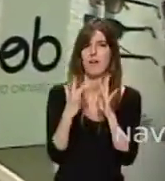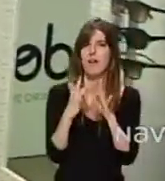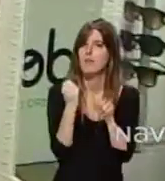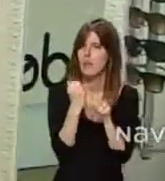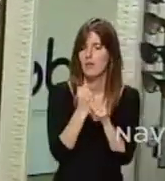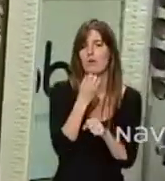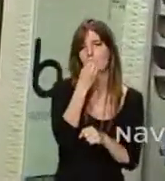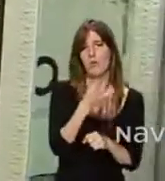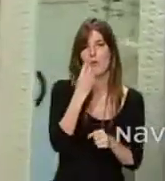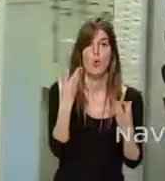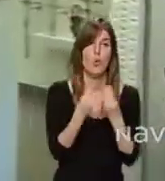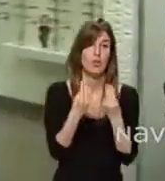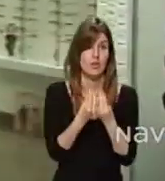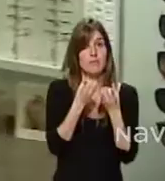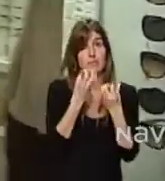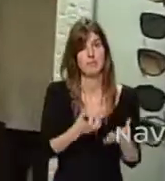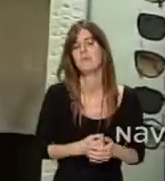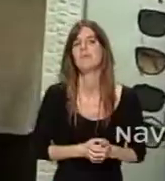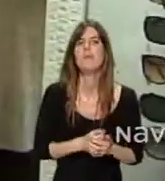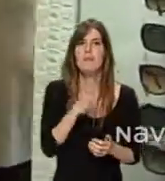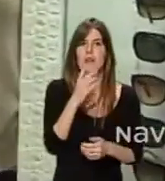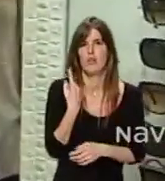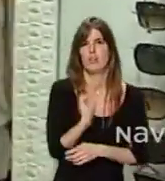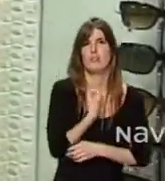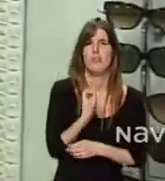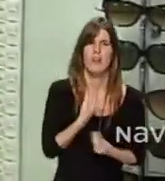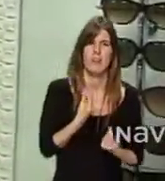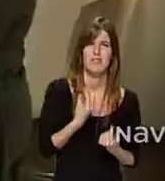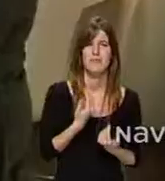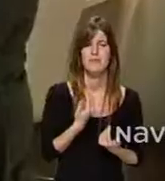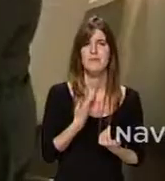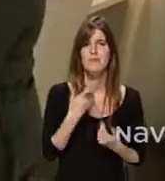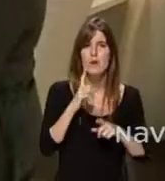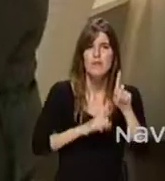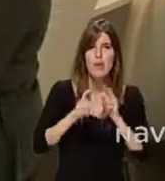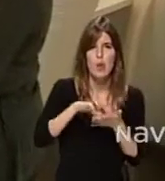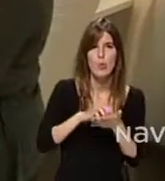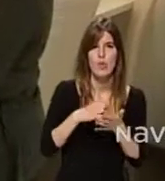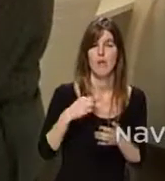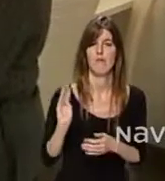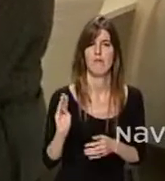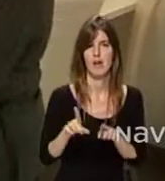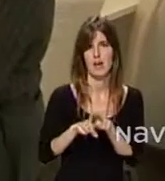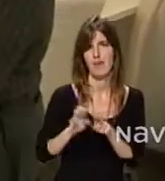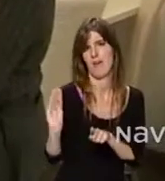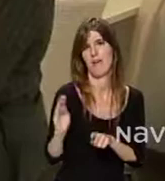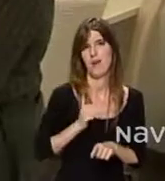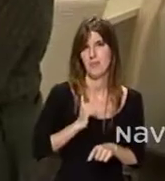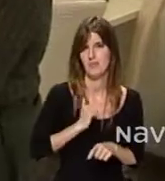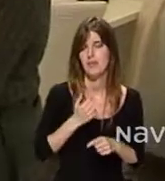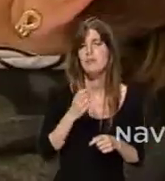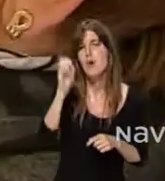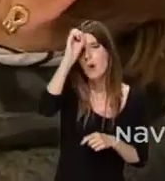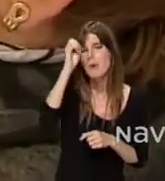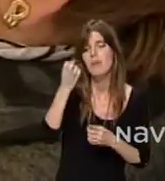aquí juntas, pues también nos viene muy bien, porque al no estar sola, pues también siempre cuando tienes una duda, pues aquí qué harías, yo haría esto, yo haría lo